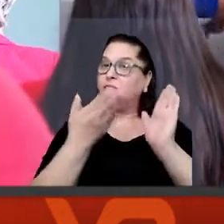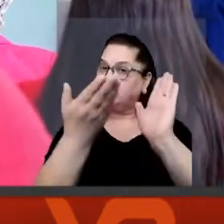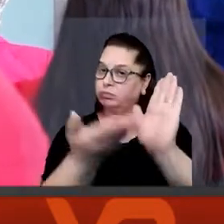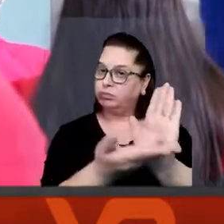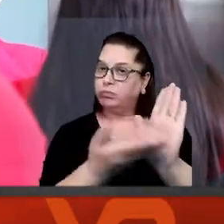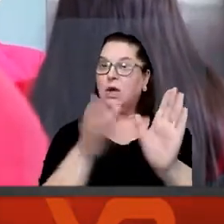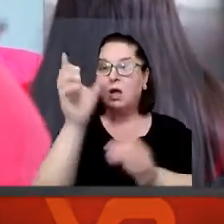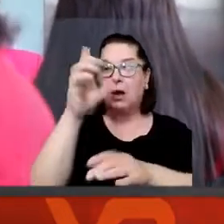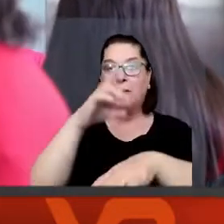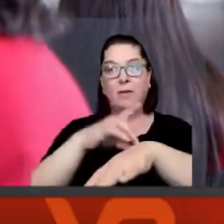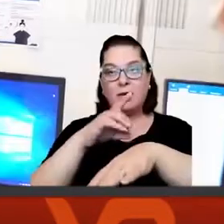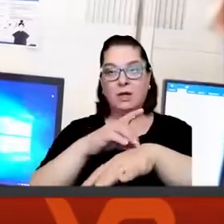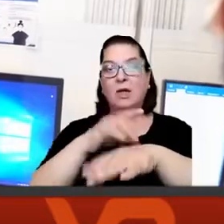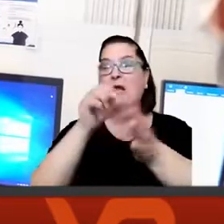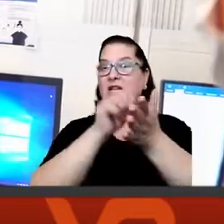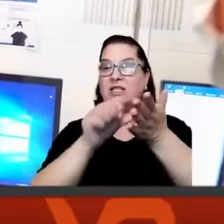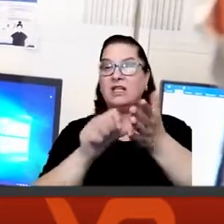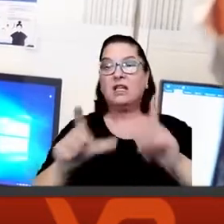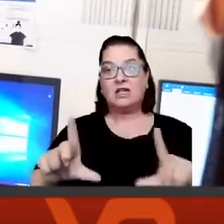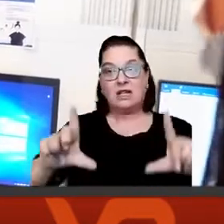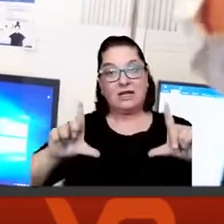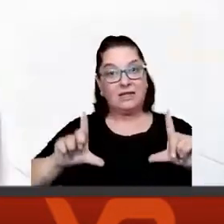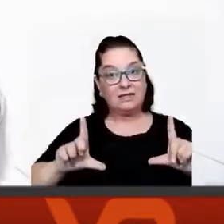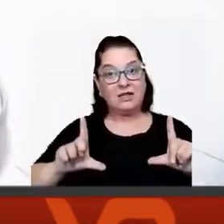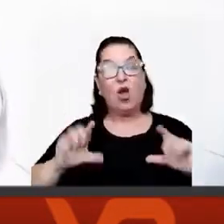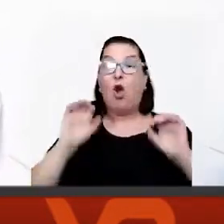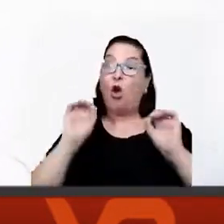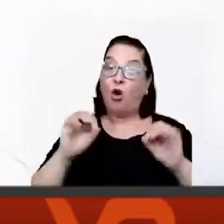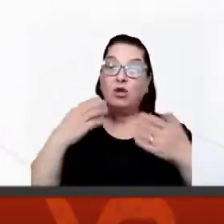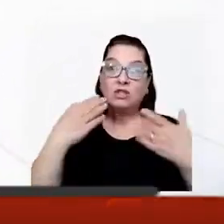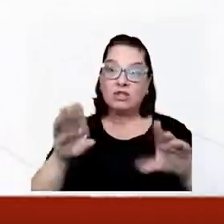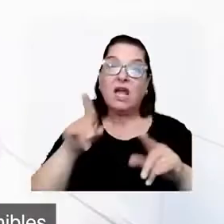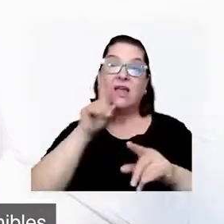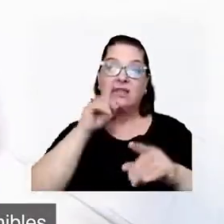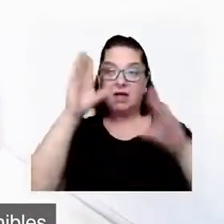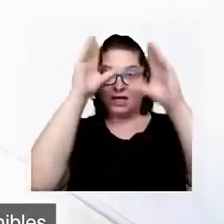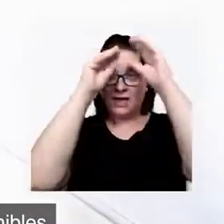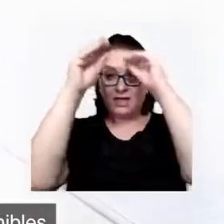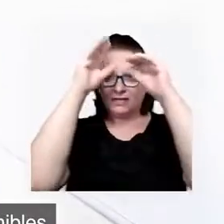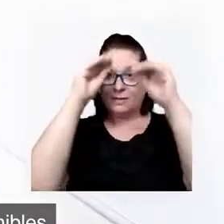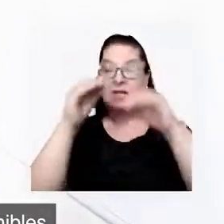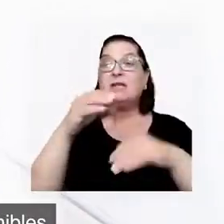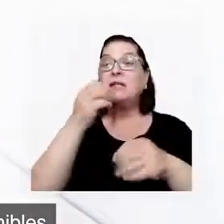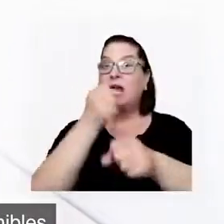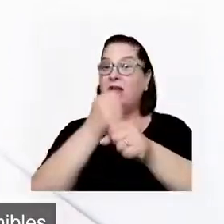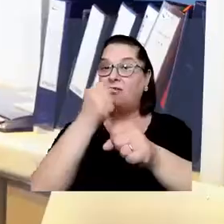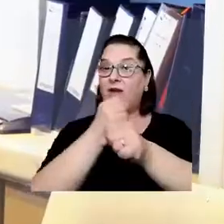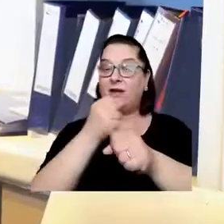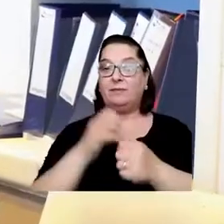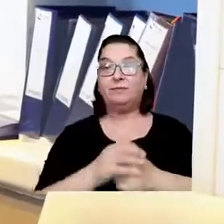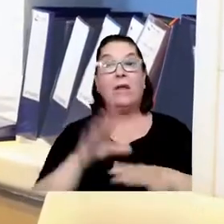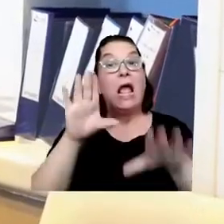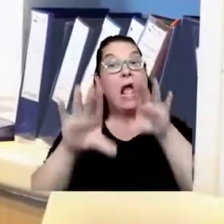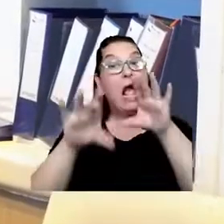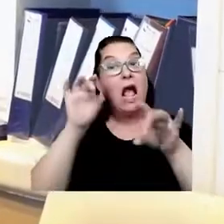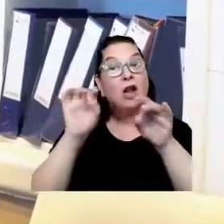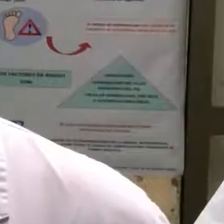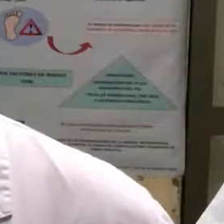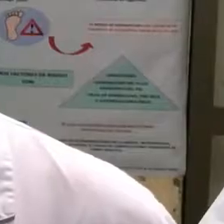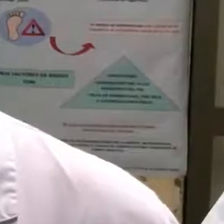logró aumentar la dotación de médicos en los hospitales maulinos lo hemos logrado formar el